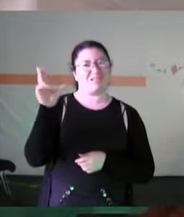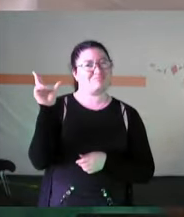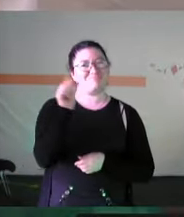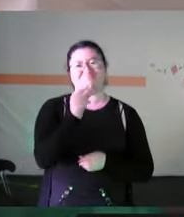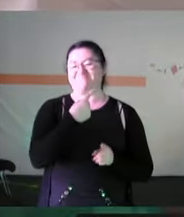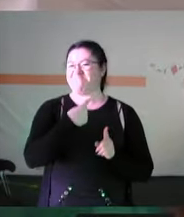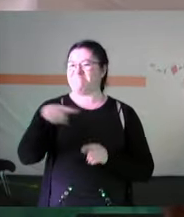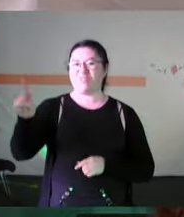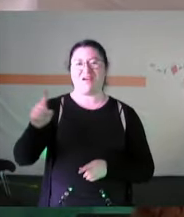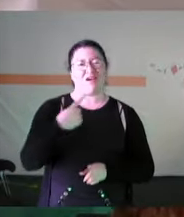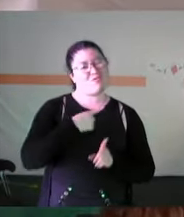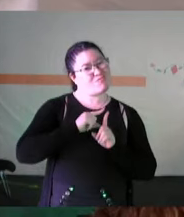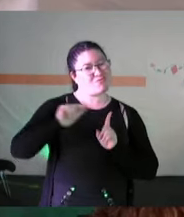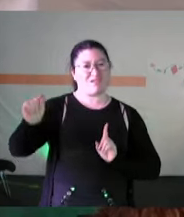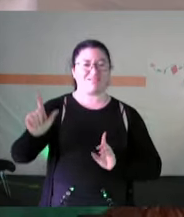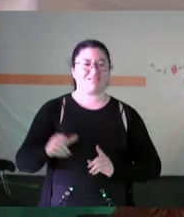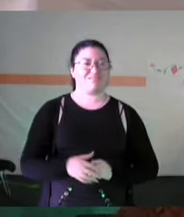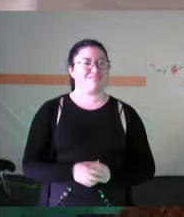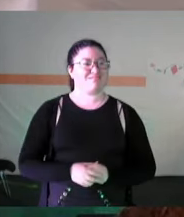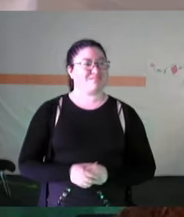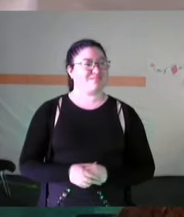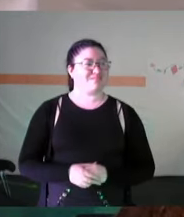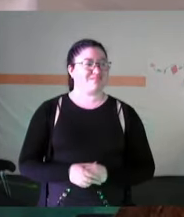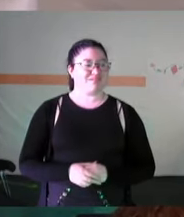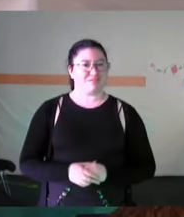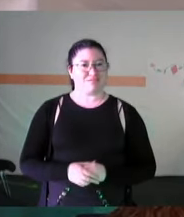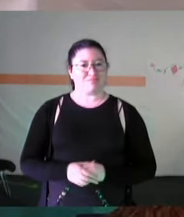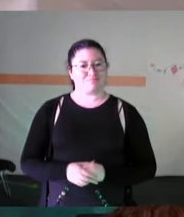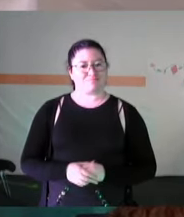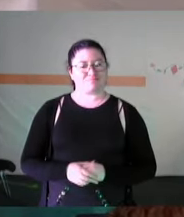Espéreme tantito. Vino al foro equivocado. No,